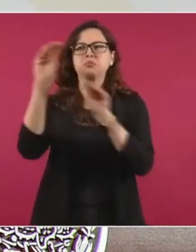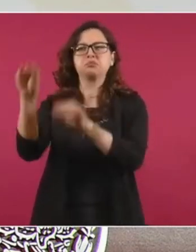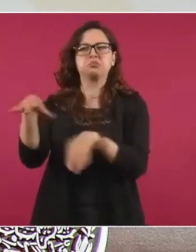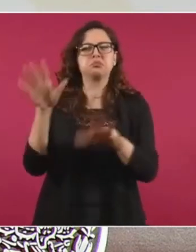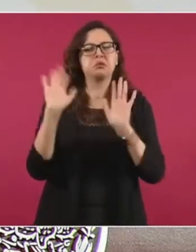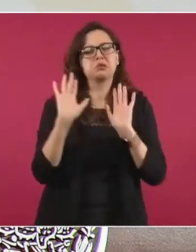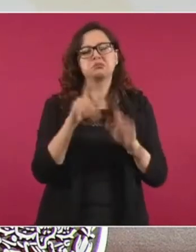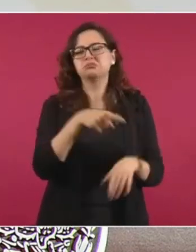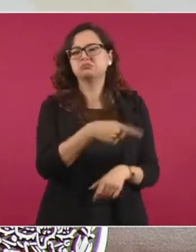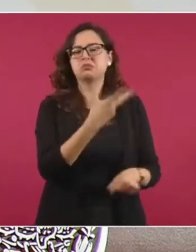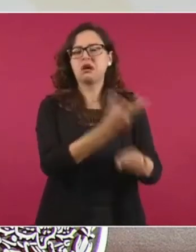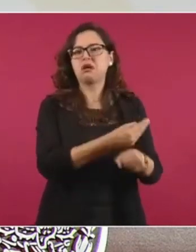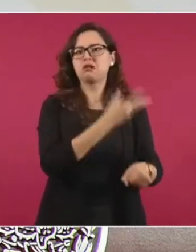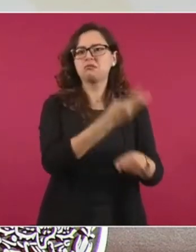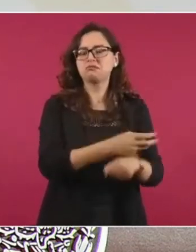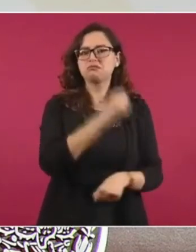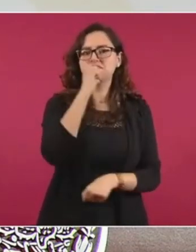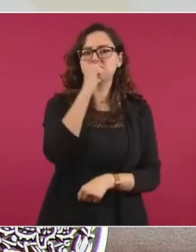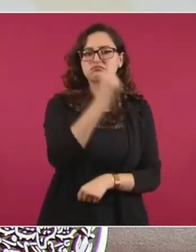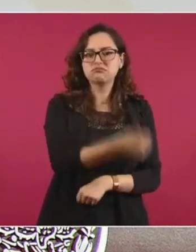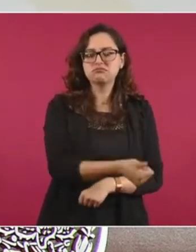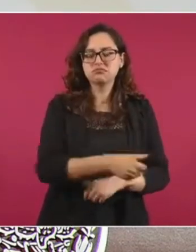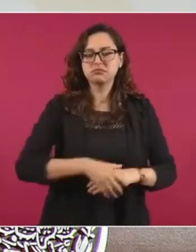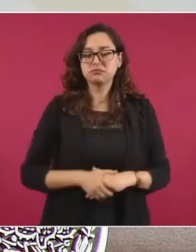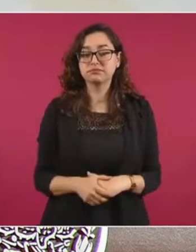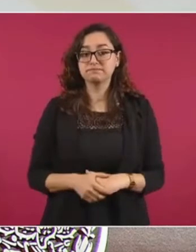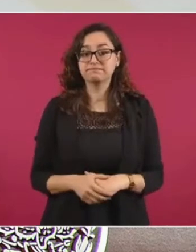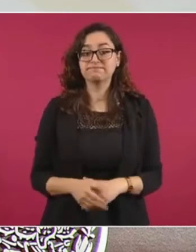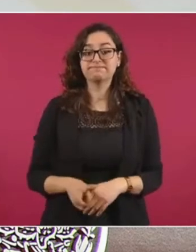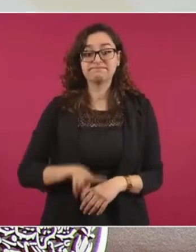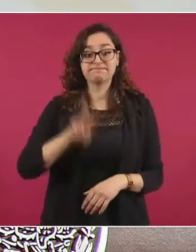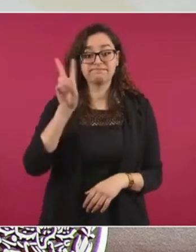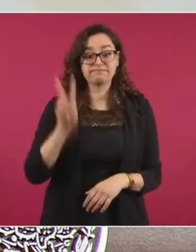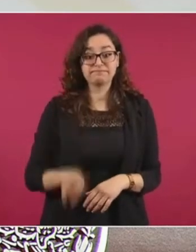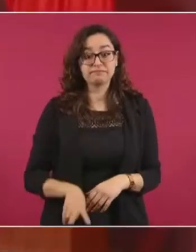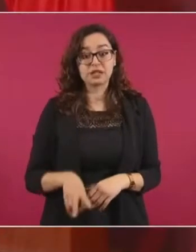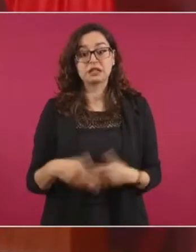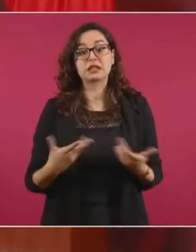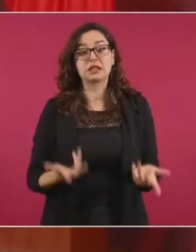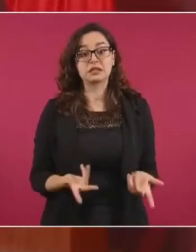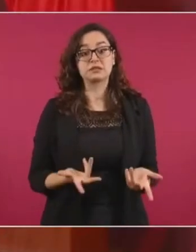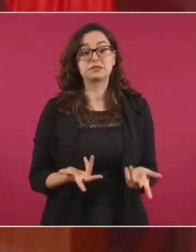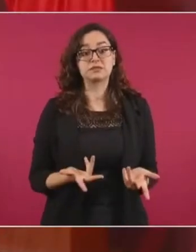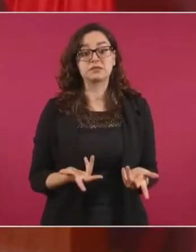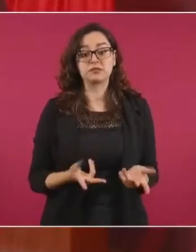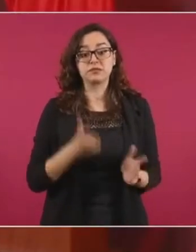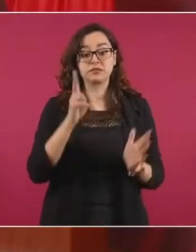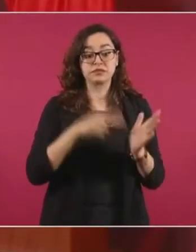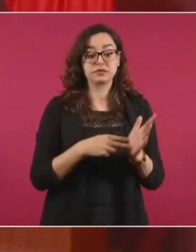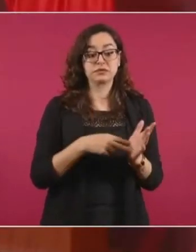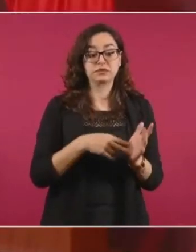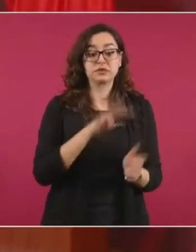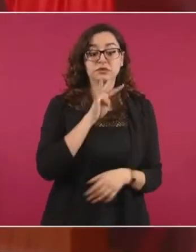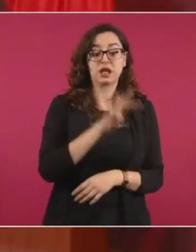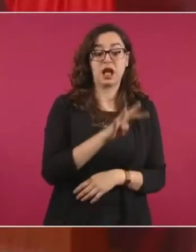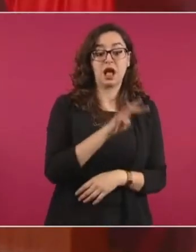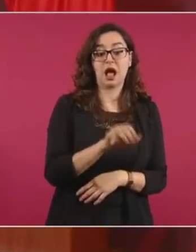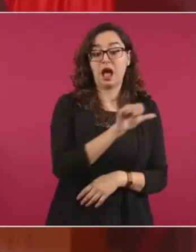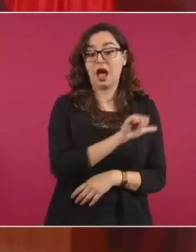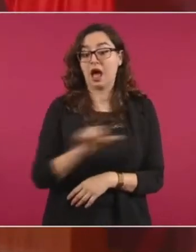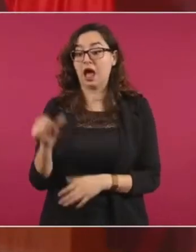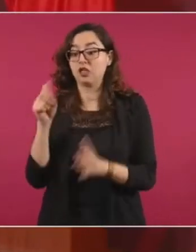las obras, sus tiempos y sus costos programados y autorizados del año 2019